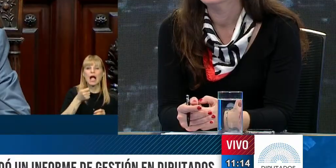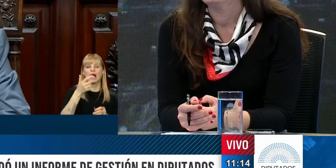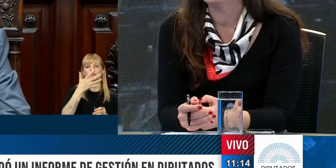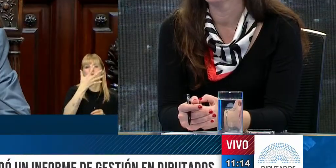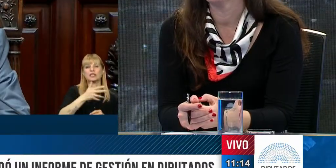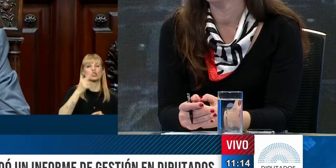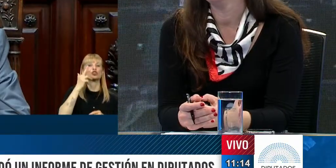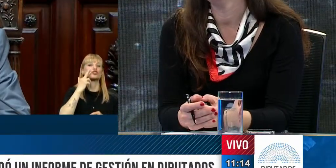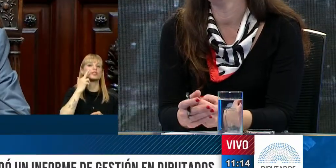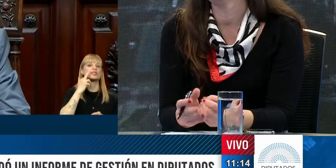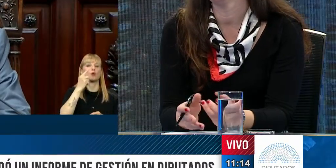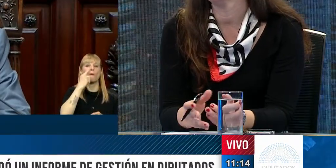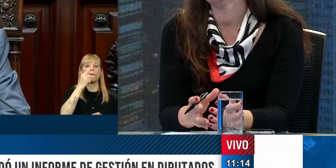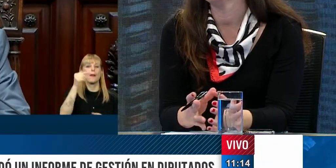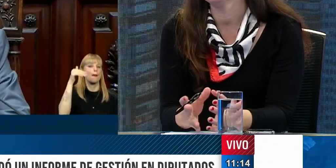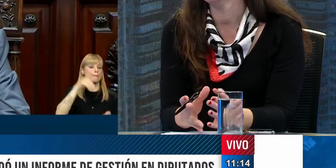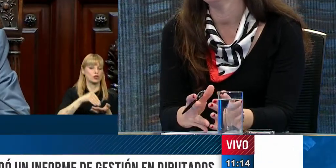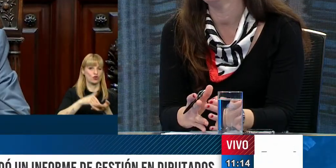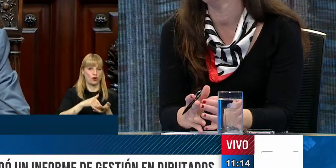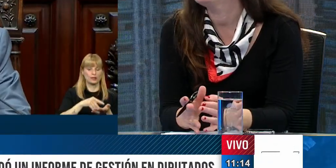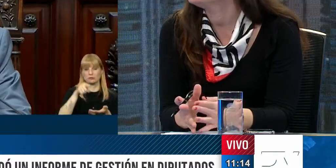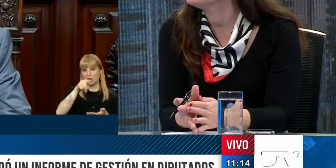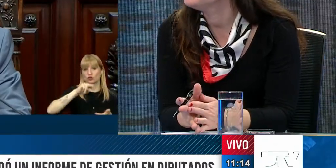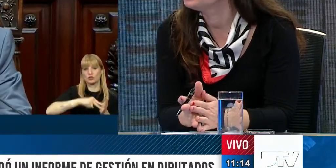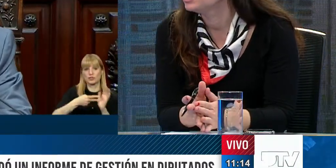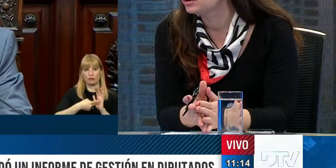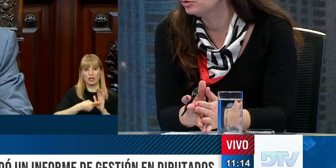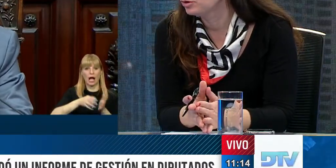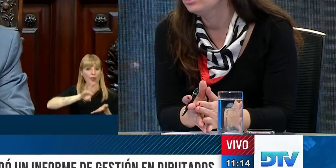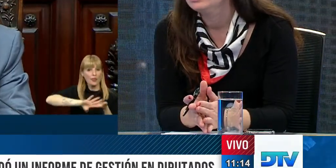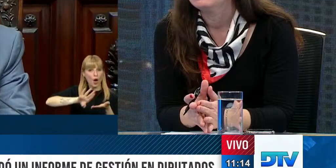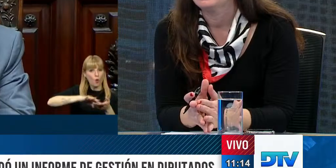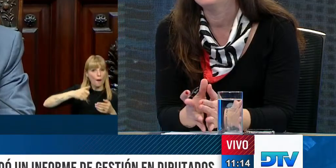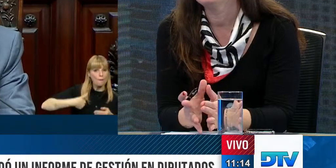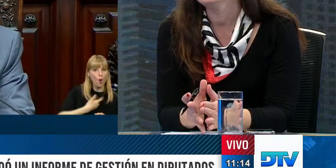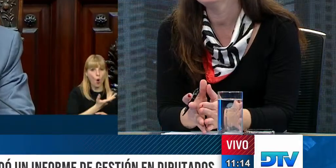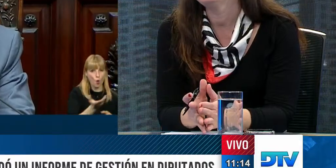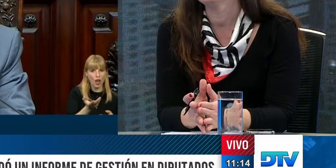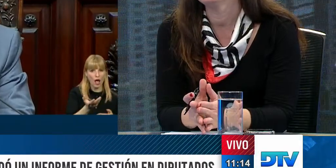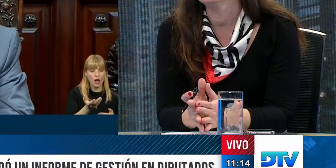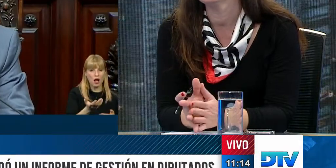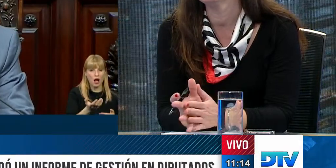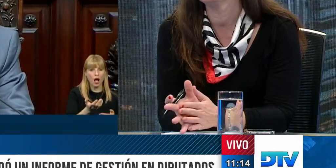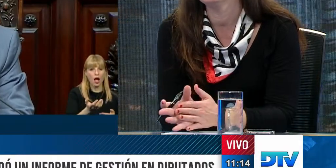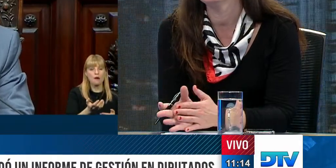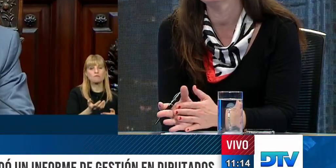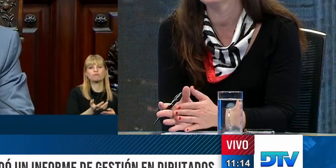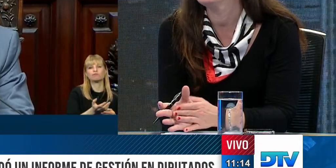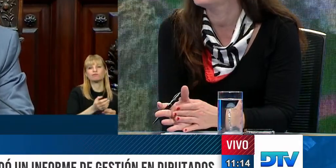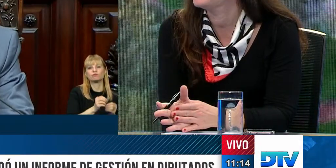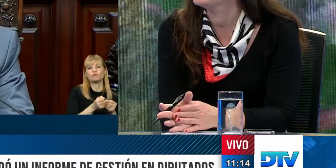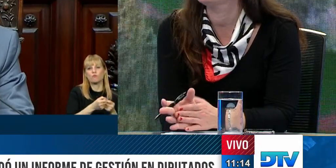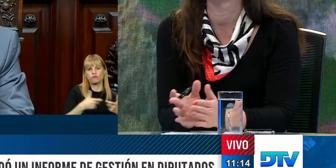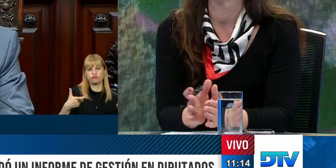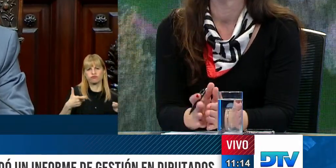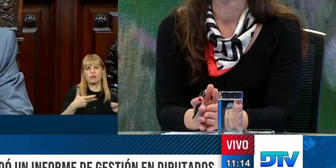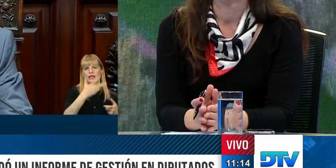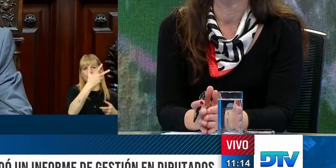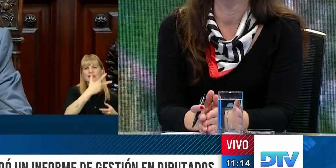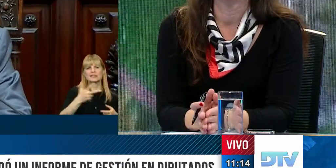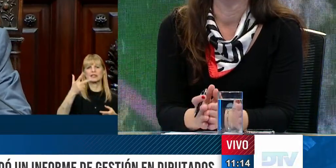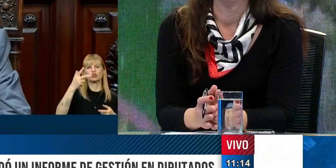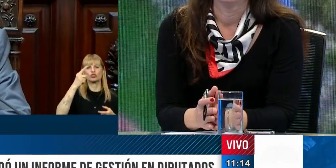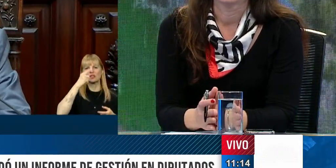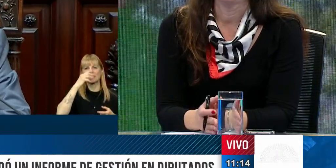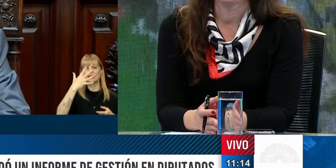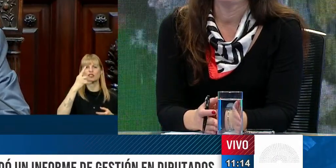Pero claro. Porque iba a terminar respondiendo ante unos pocos diputados, ¿no? Claro. Ahora es probable que lo citen a una interpelación. A